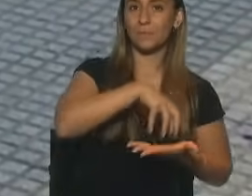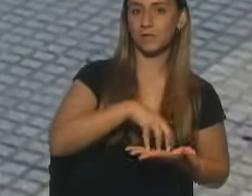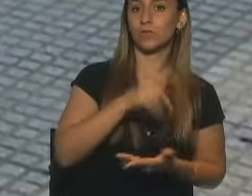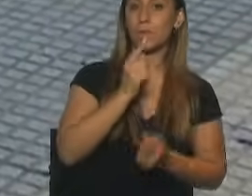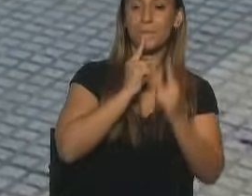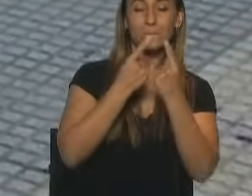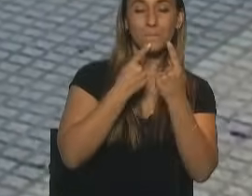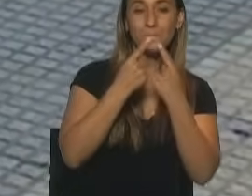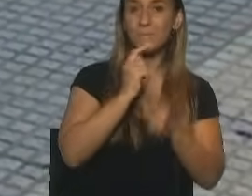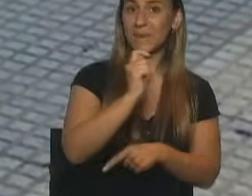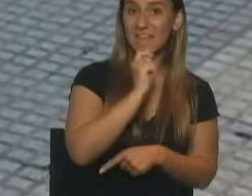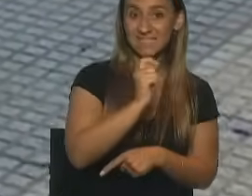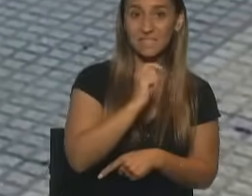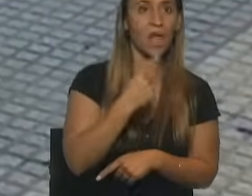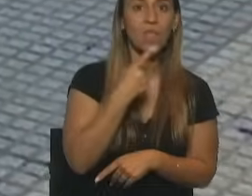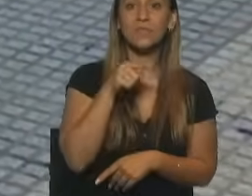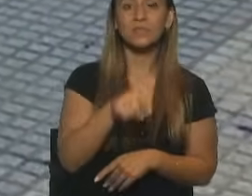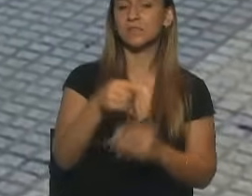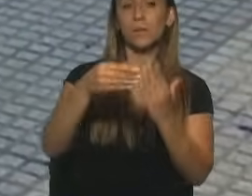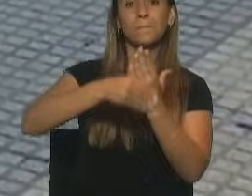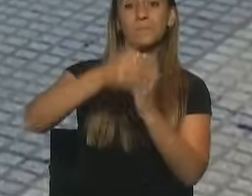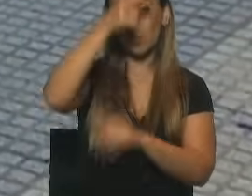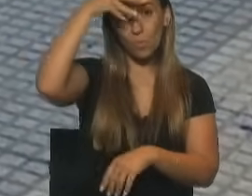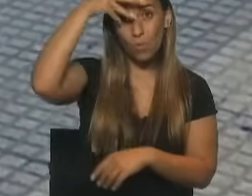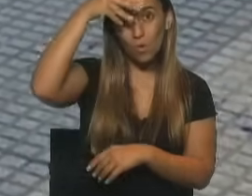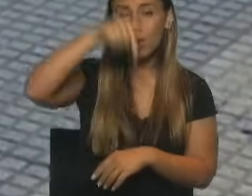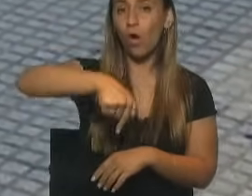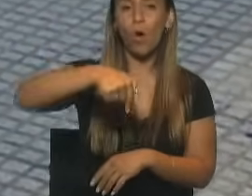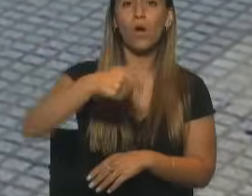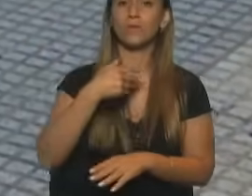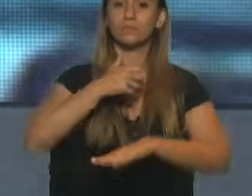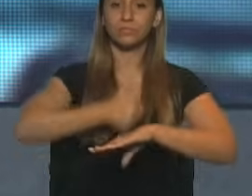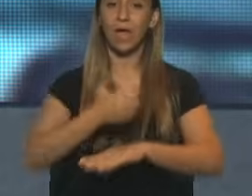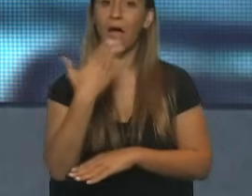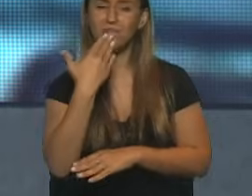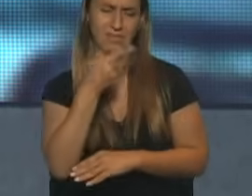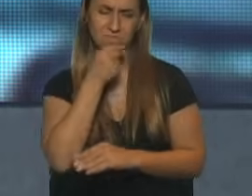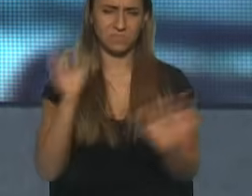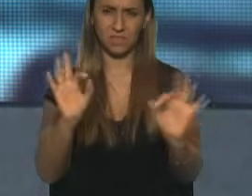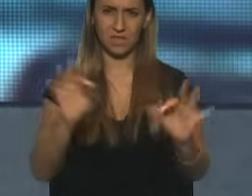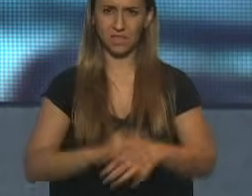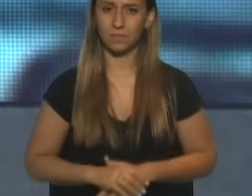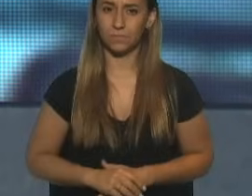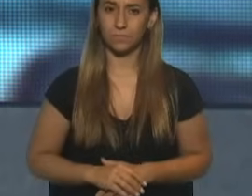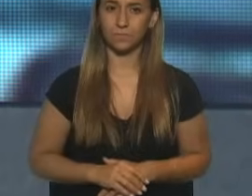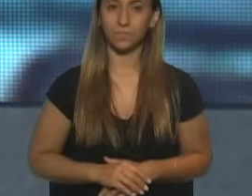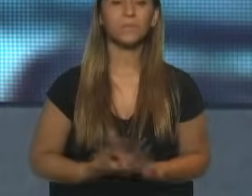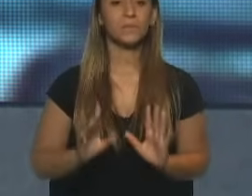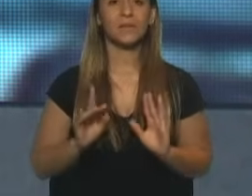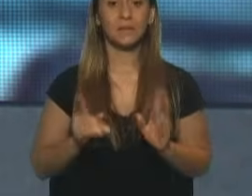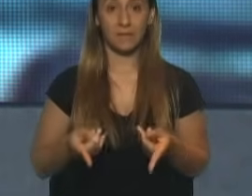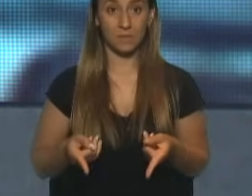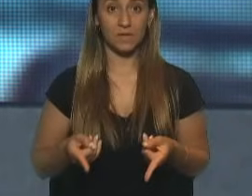nos dicen que la ministra no va a hacer declaraciones en el día de hoy. Pero también cabe